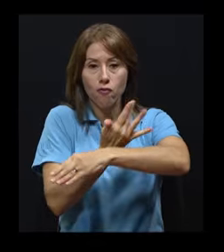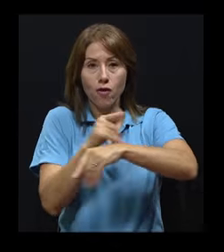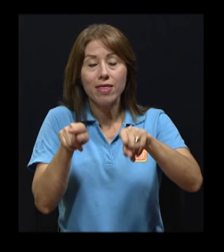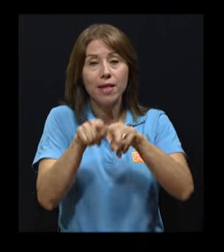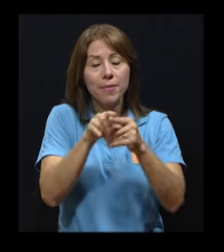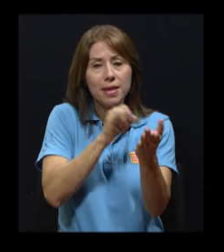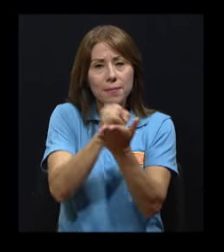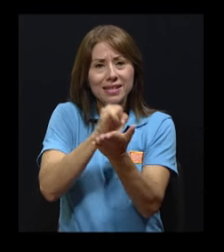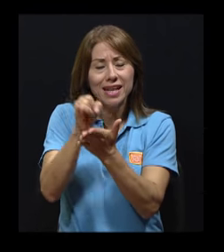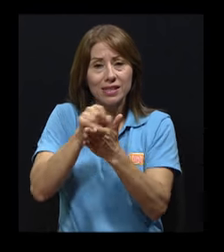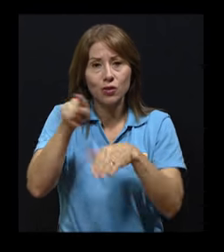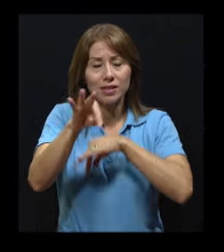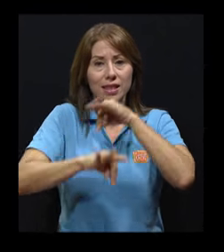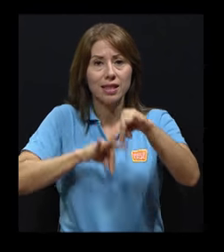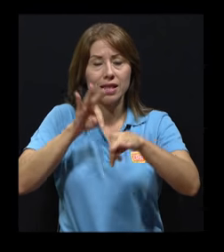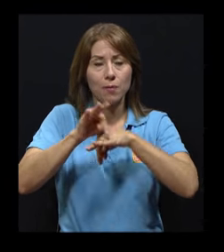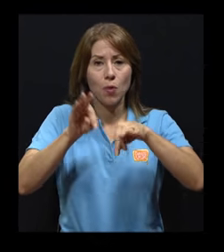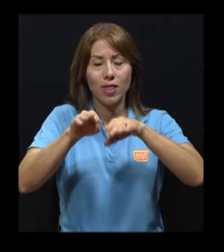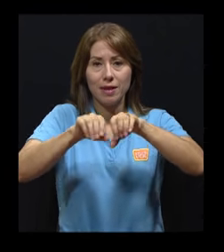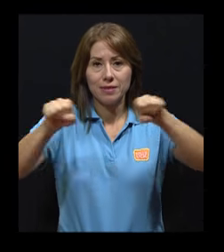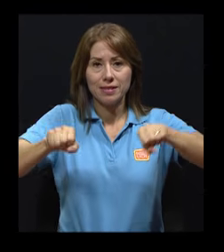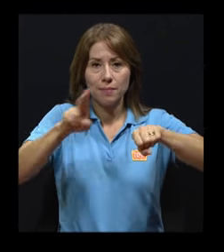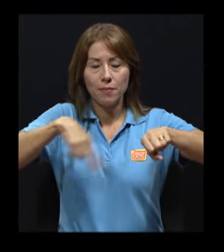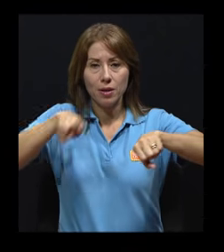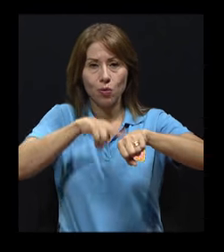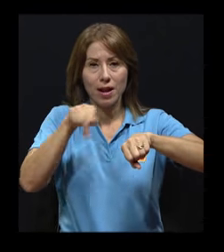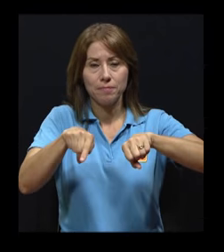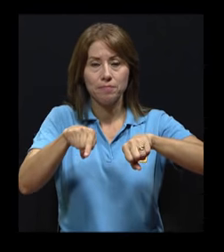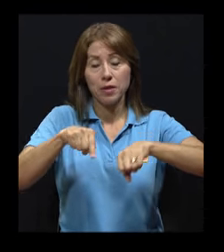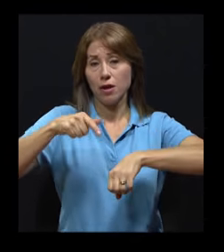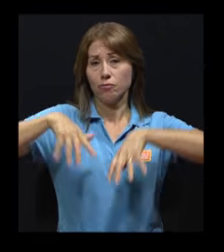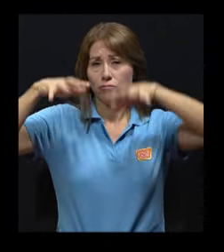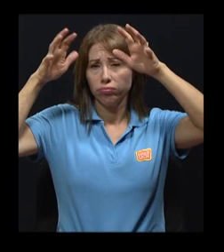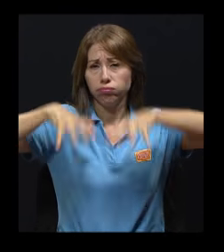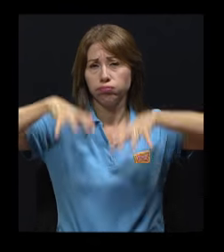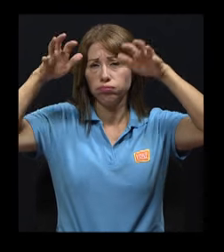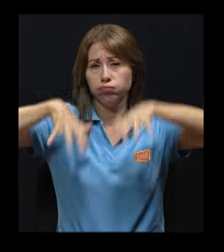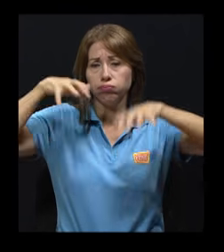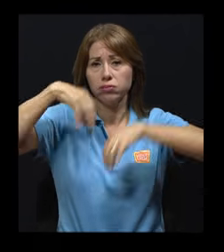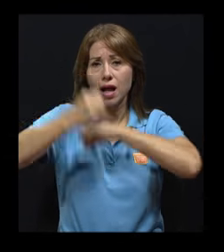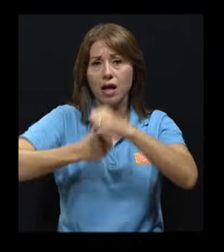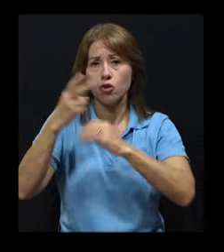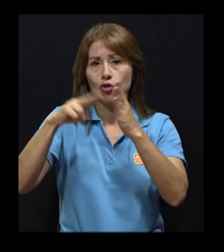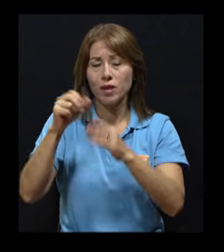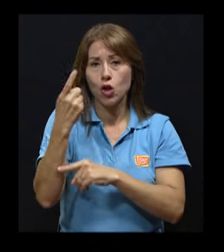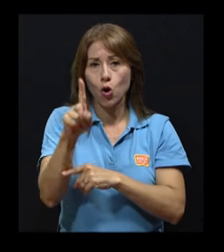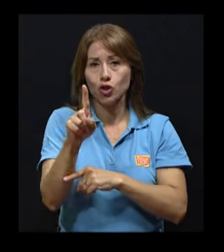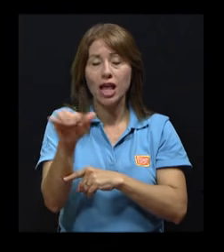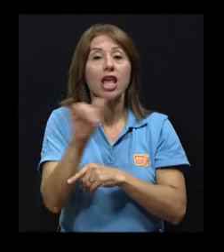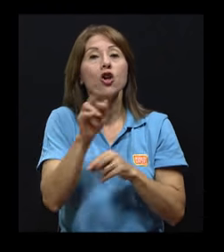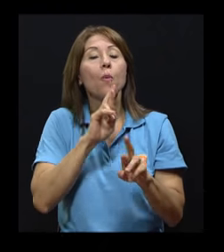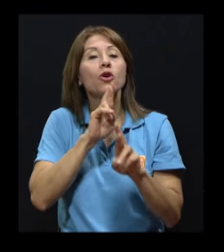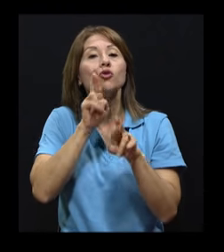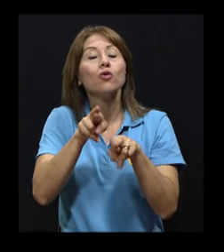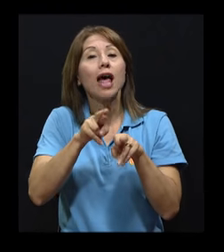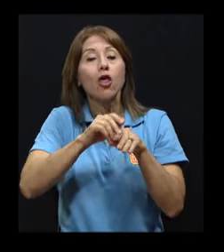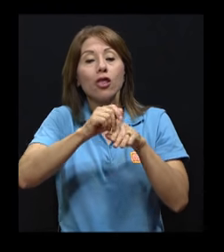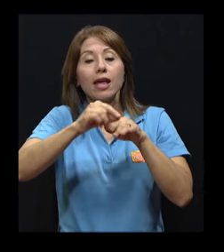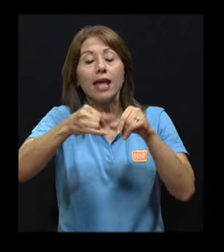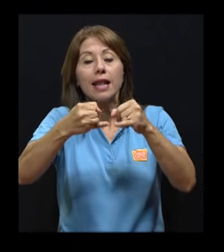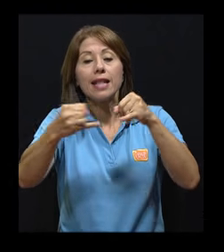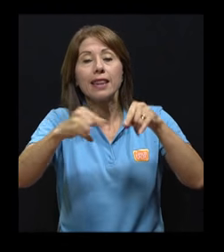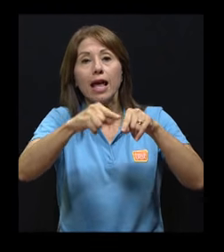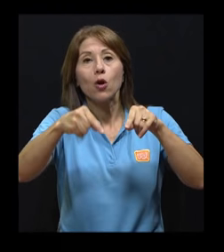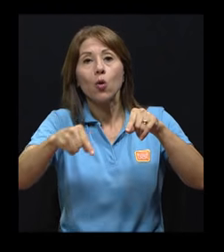ecosistemas durante la época lluviosa del 2011 y como producto de la construcción de un pequeño dique en el lindero de la propiedad se